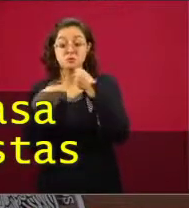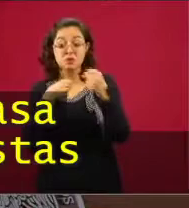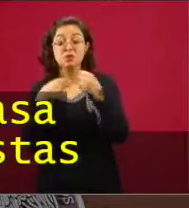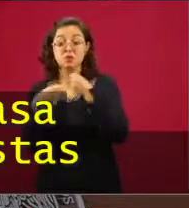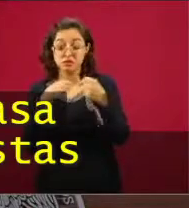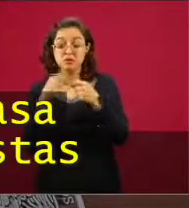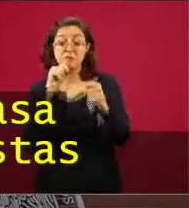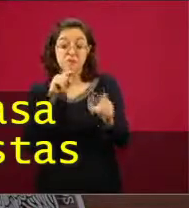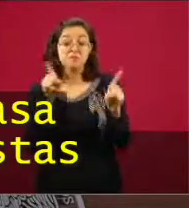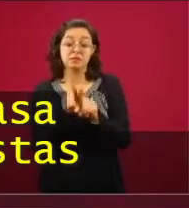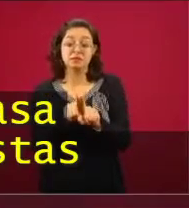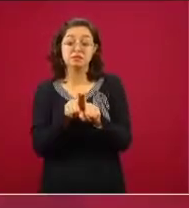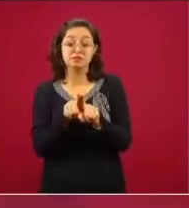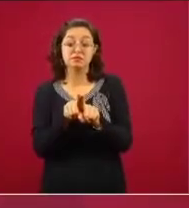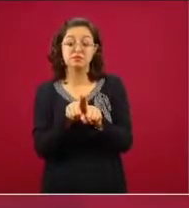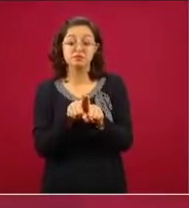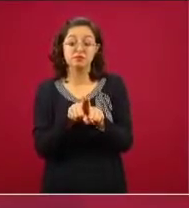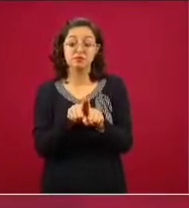los